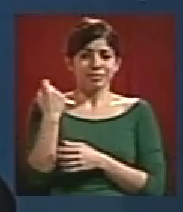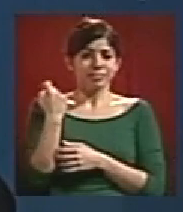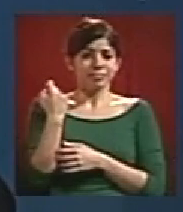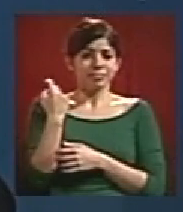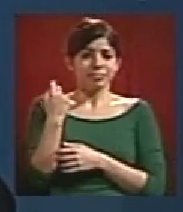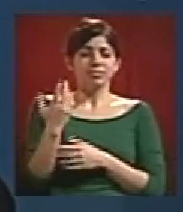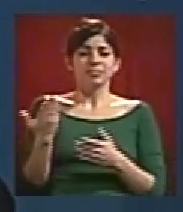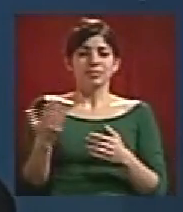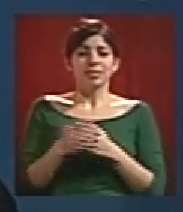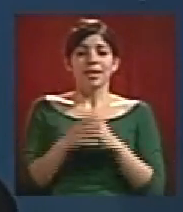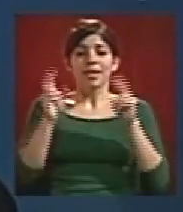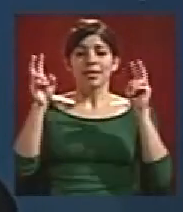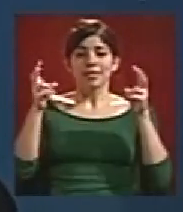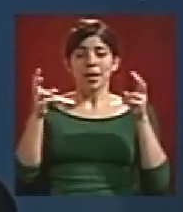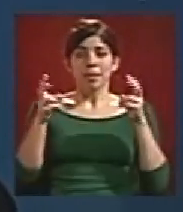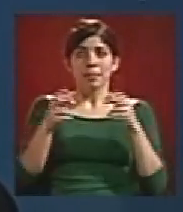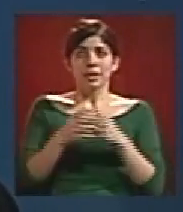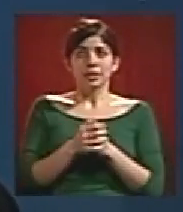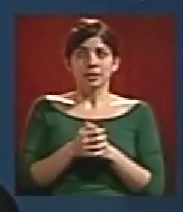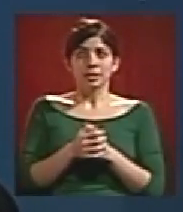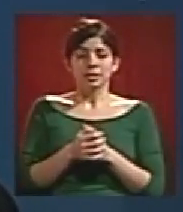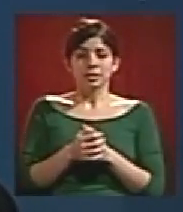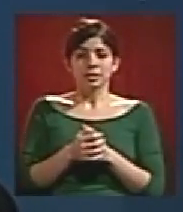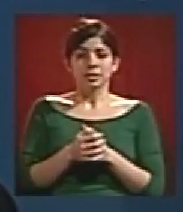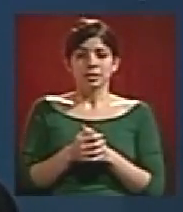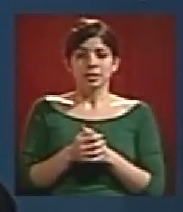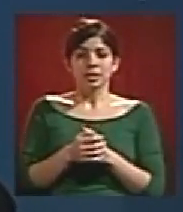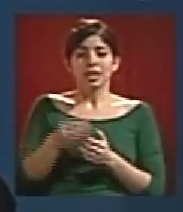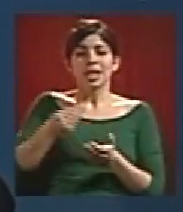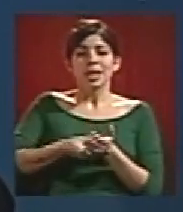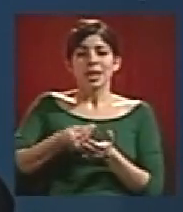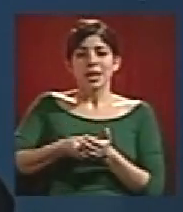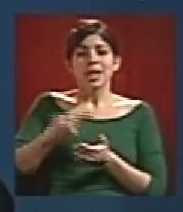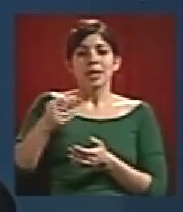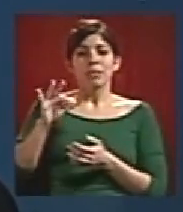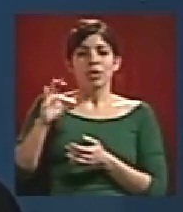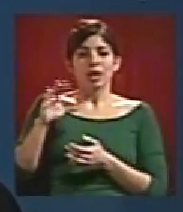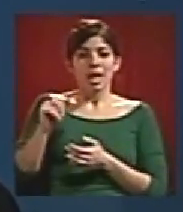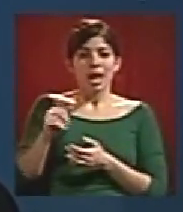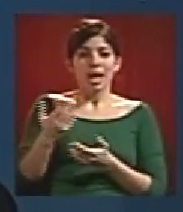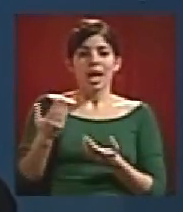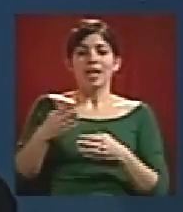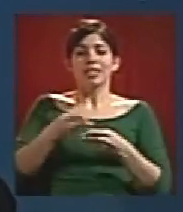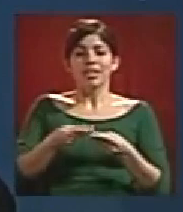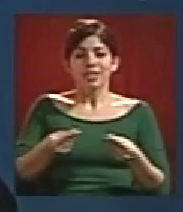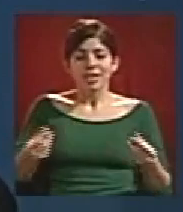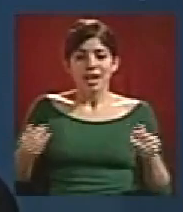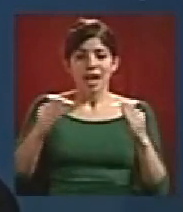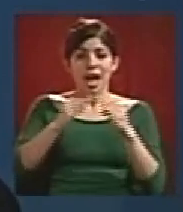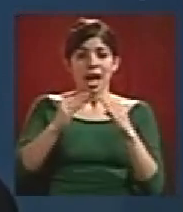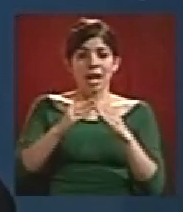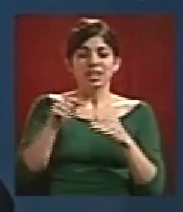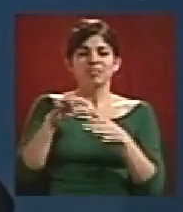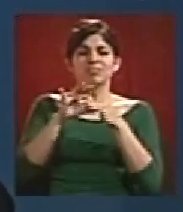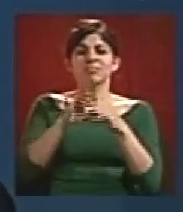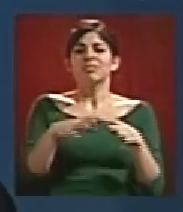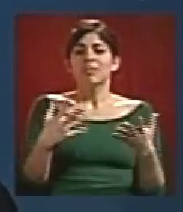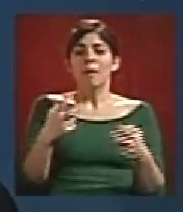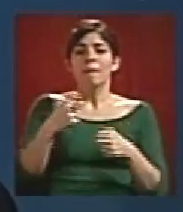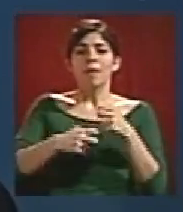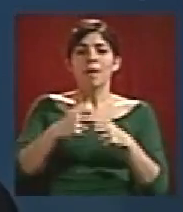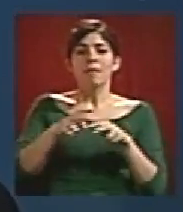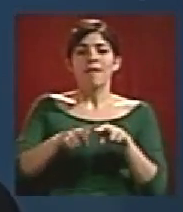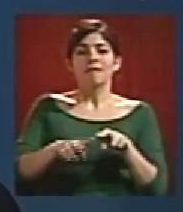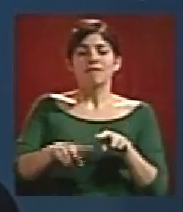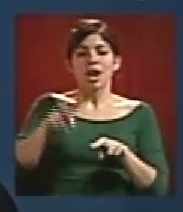los temas de las hipotecas, de los inmuebles, de los terrenos, de las casas, es por problemas de evaluación. Una de las